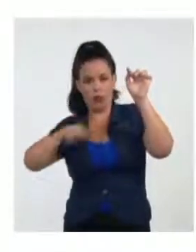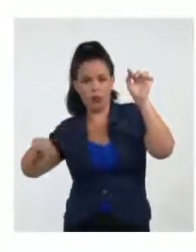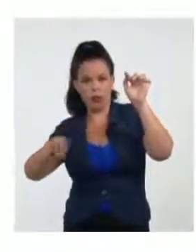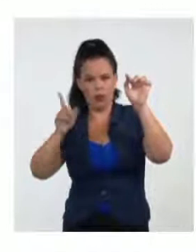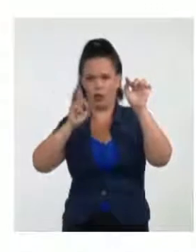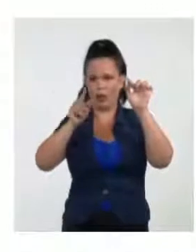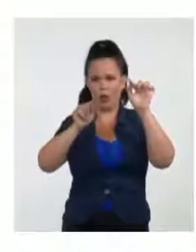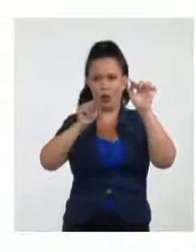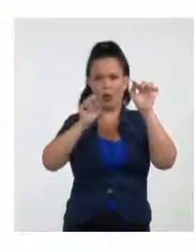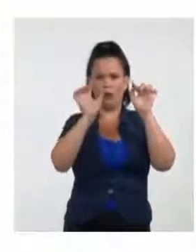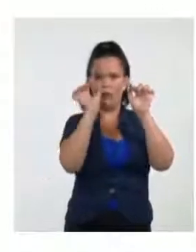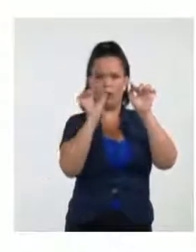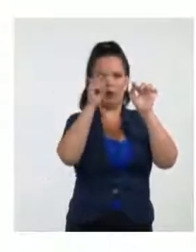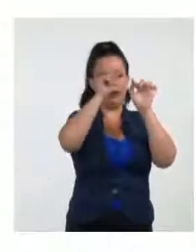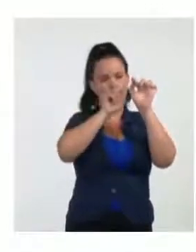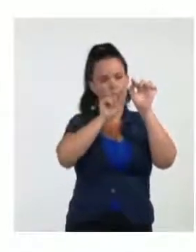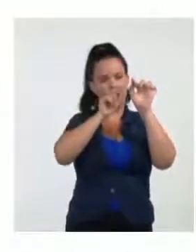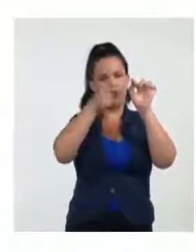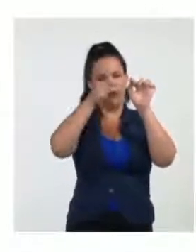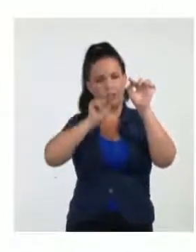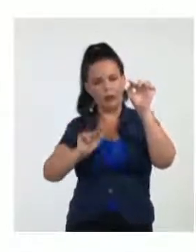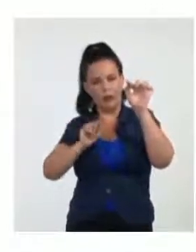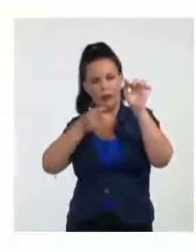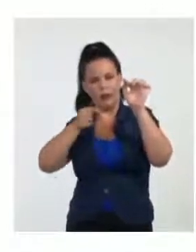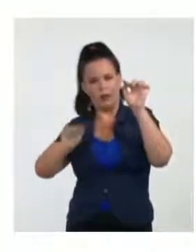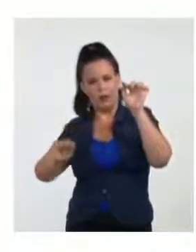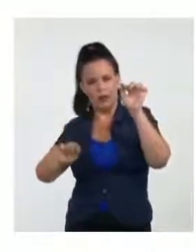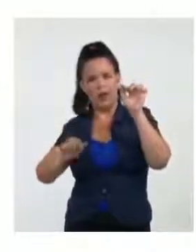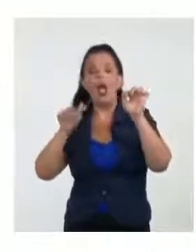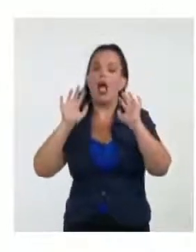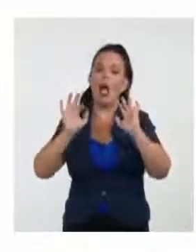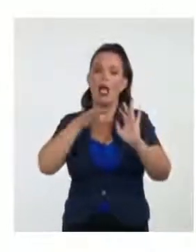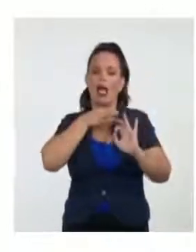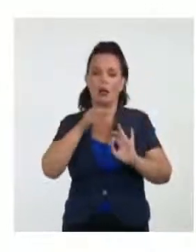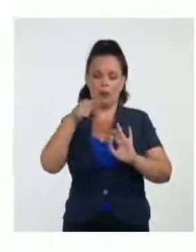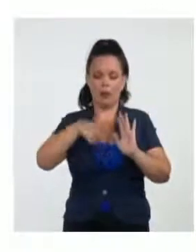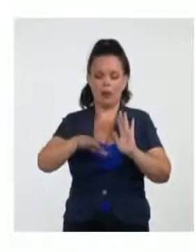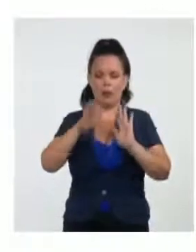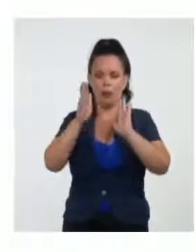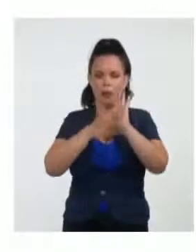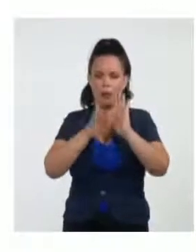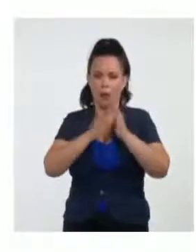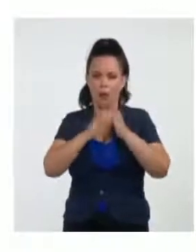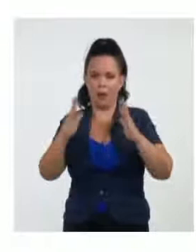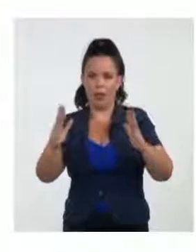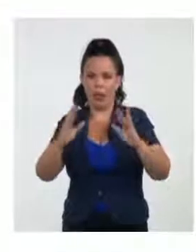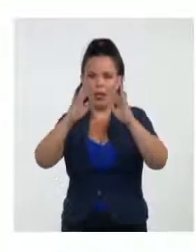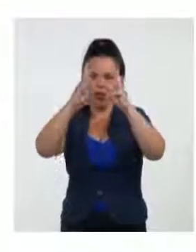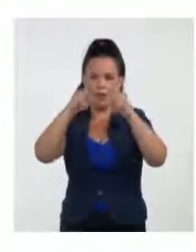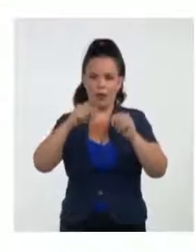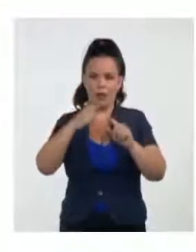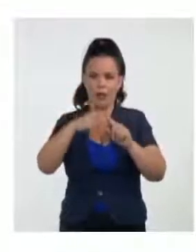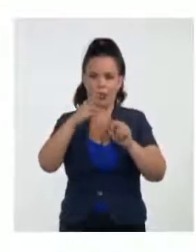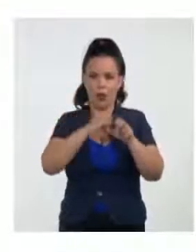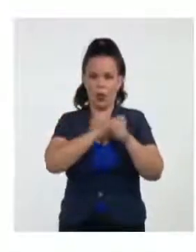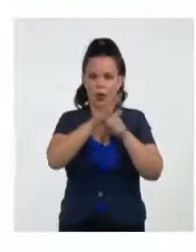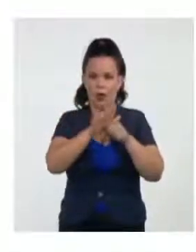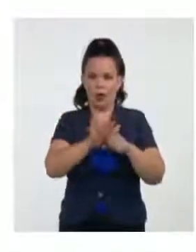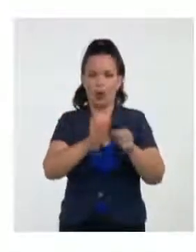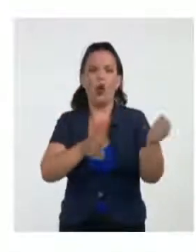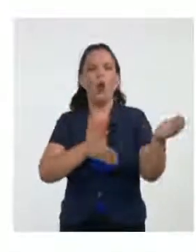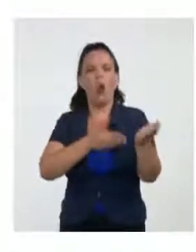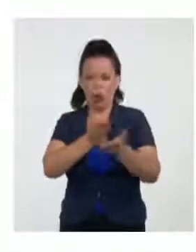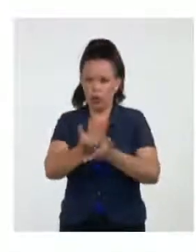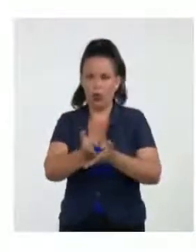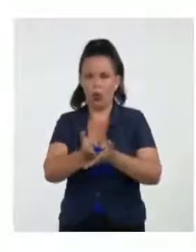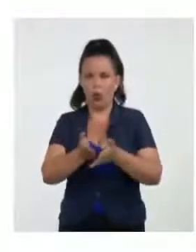nosotros? Bueno, debe pasar que por lo menos hasta fin de este mes el número de casos confirmados permanezca en crecimiento. Lo que veo ahí, el pico va a ser